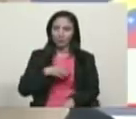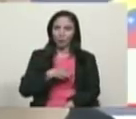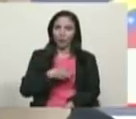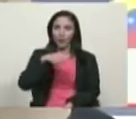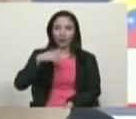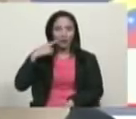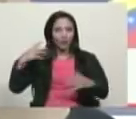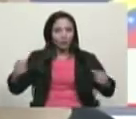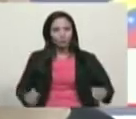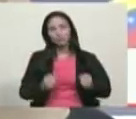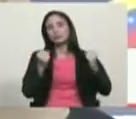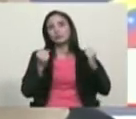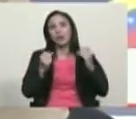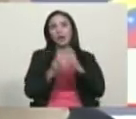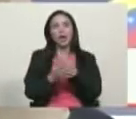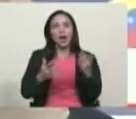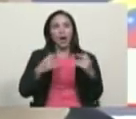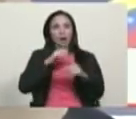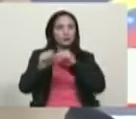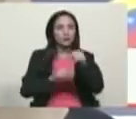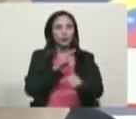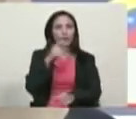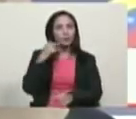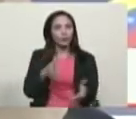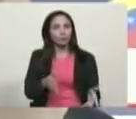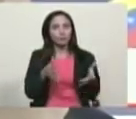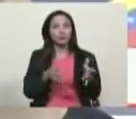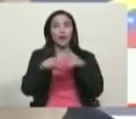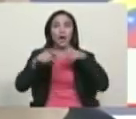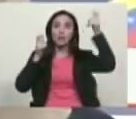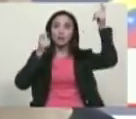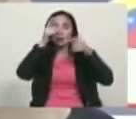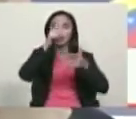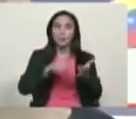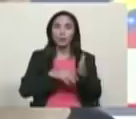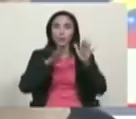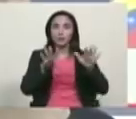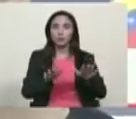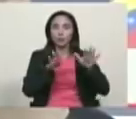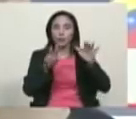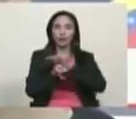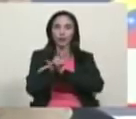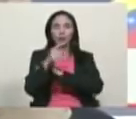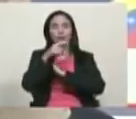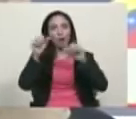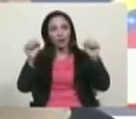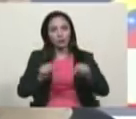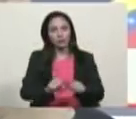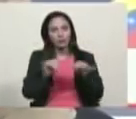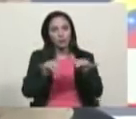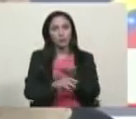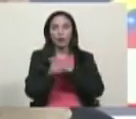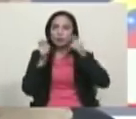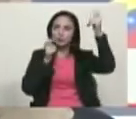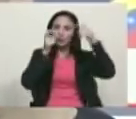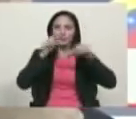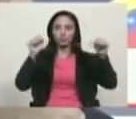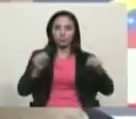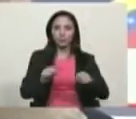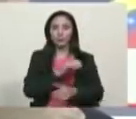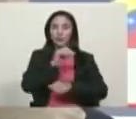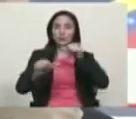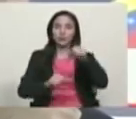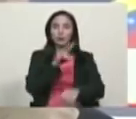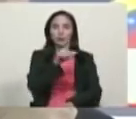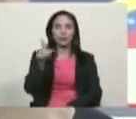siglo XXI tiene que ser nuestro siglo. Y al Chávez de 1992 le decimos, así es, comandante. El